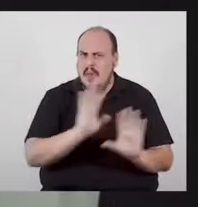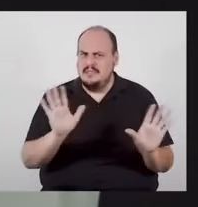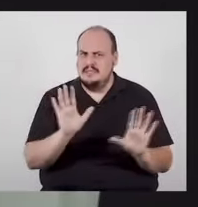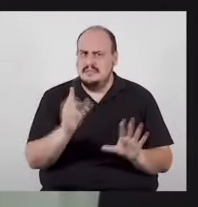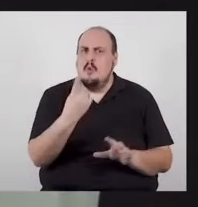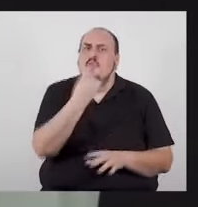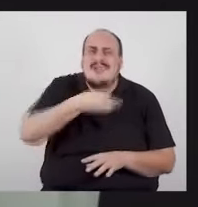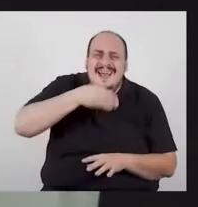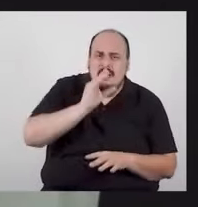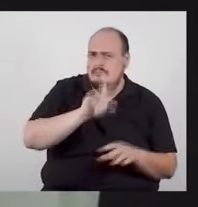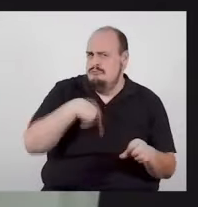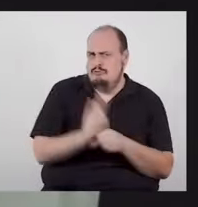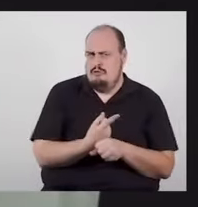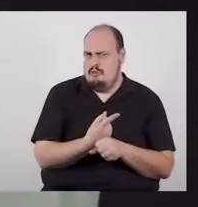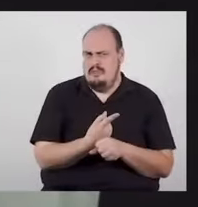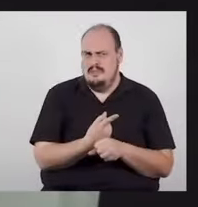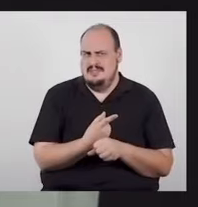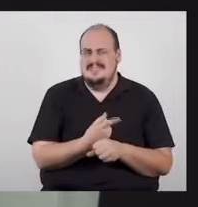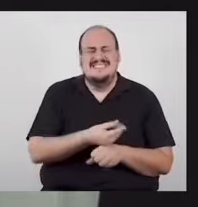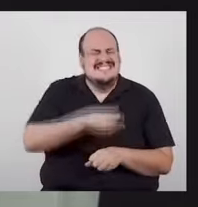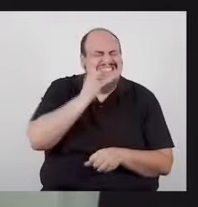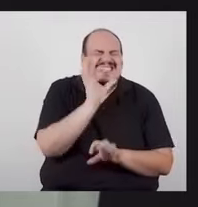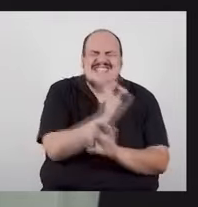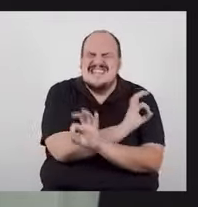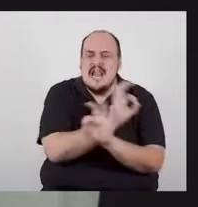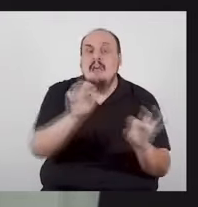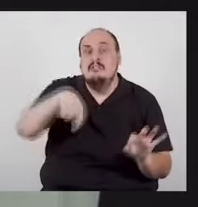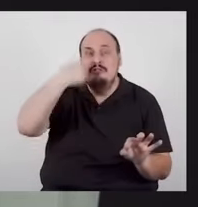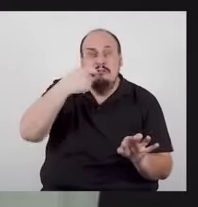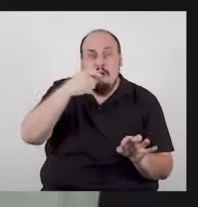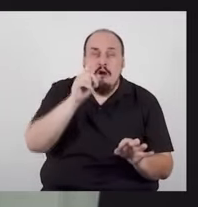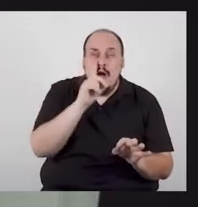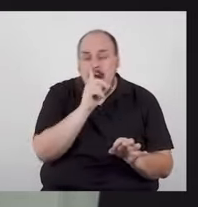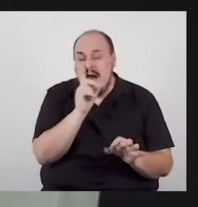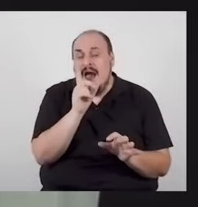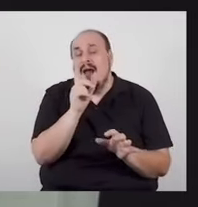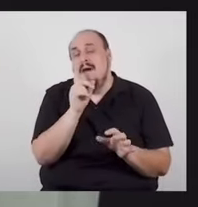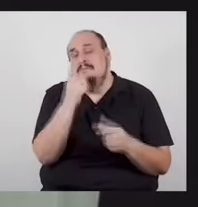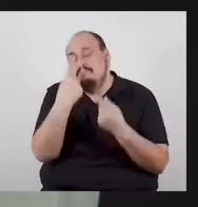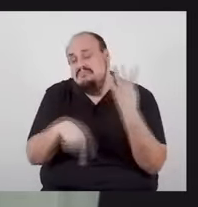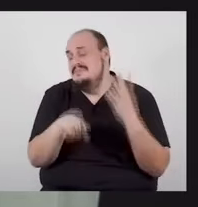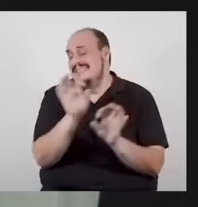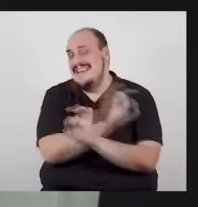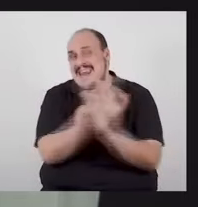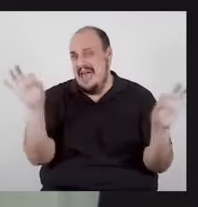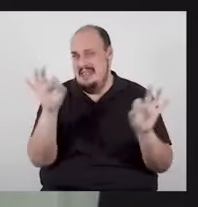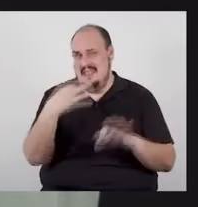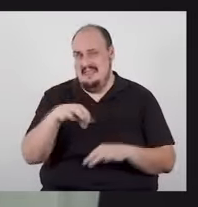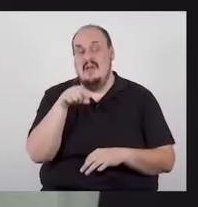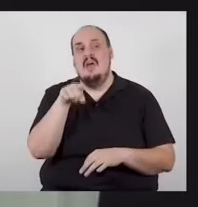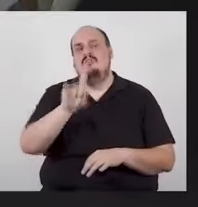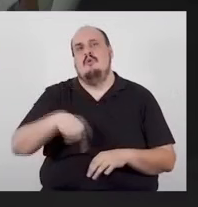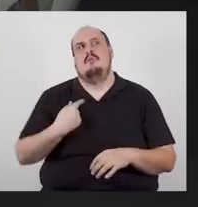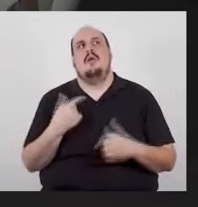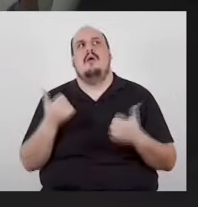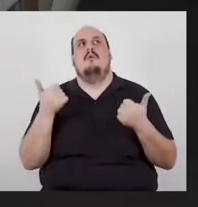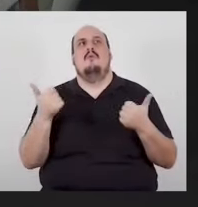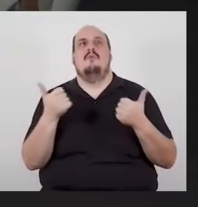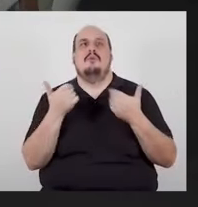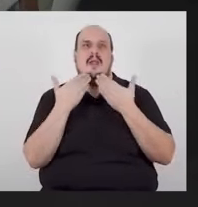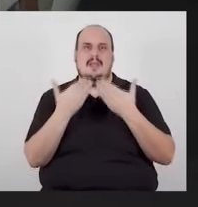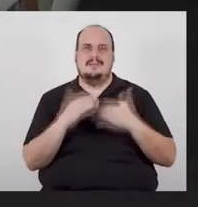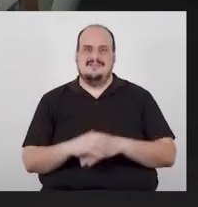una copa, sabés que no podés tomar absolutamente ningún tipo de droga. Entonces, eso es algo para celebrar. ¿Qué fue encontrarte